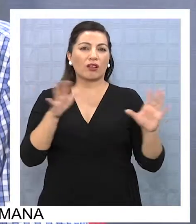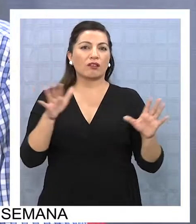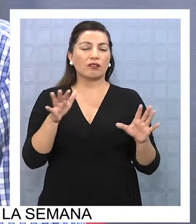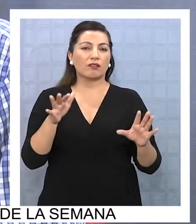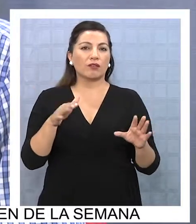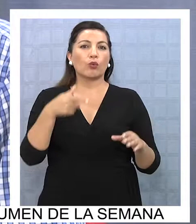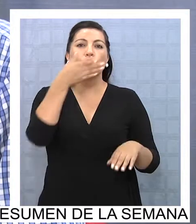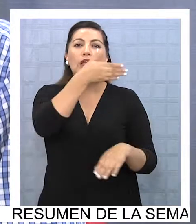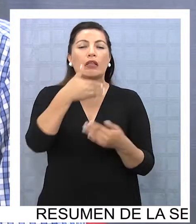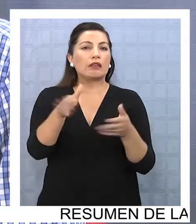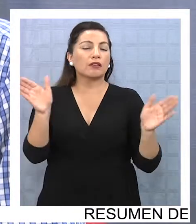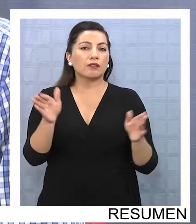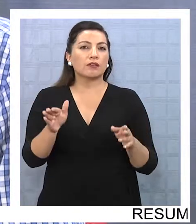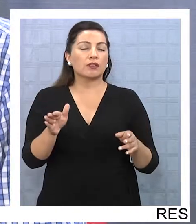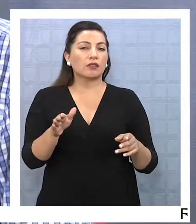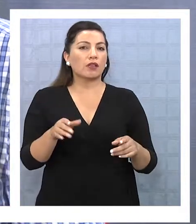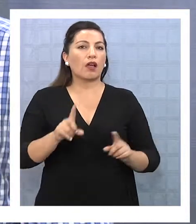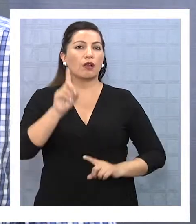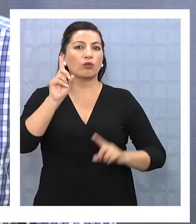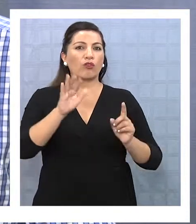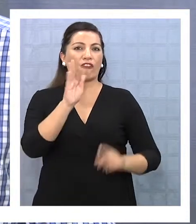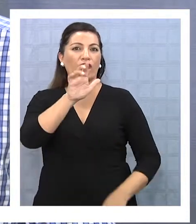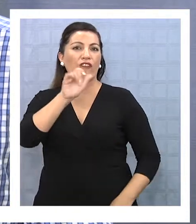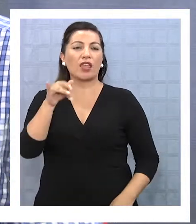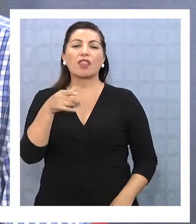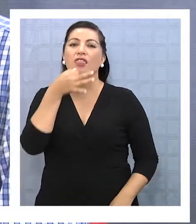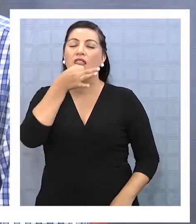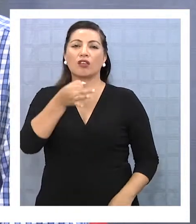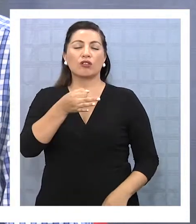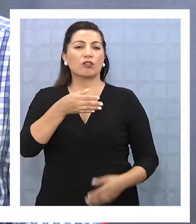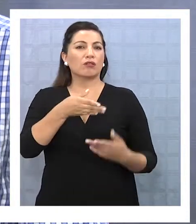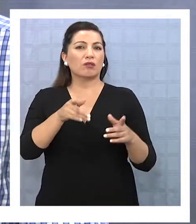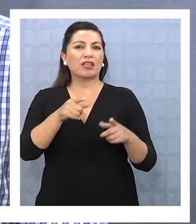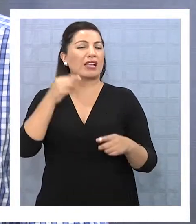Antonio Frey, ¿cierto?, lo criticó duramente, dijo que usted había prometido frenar